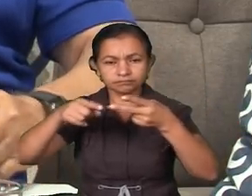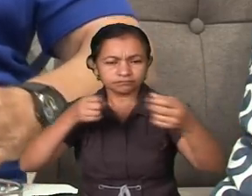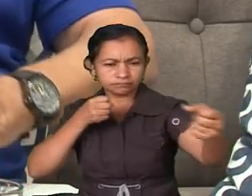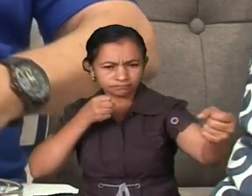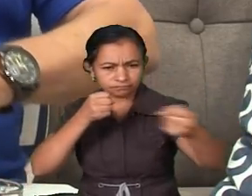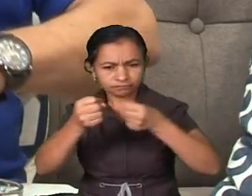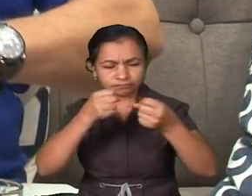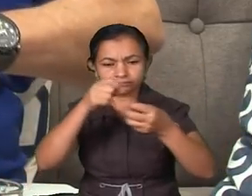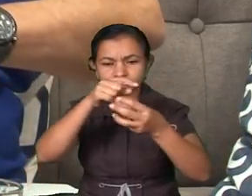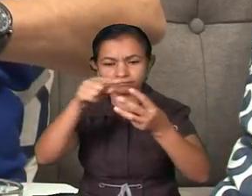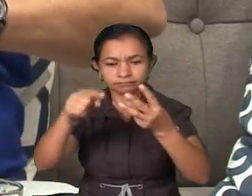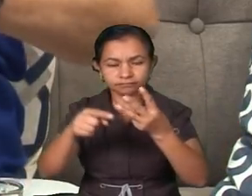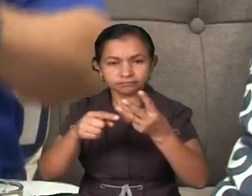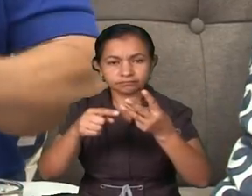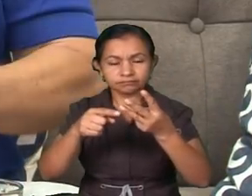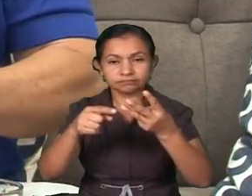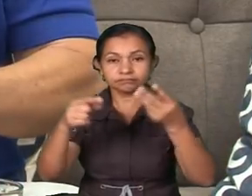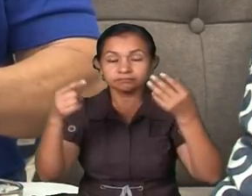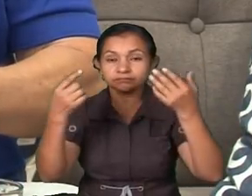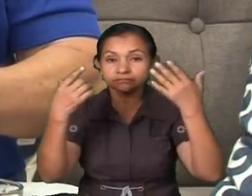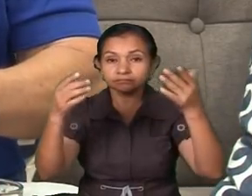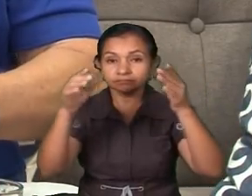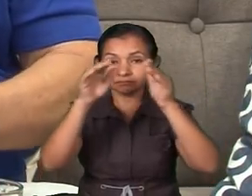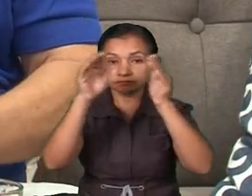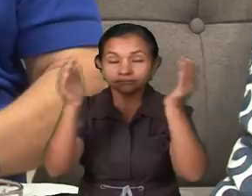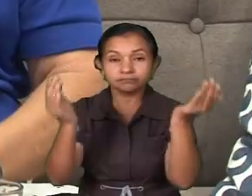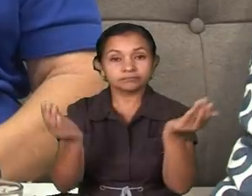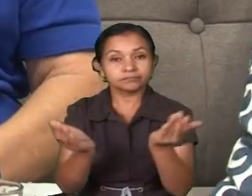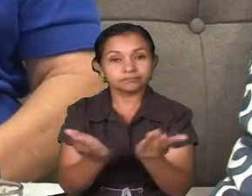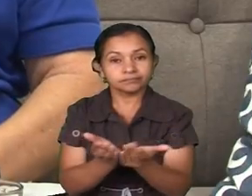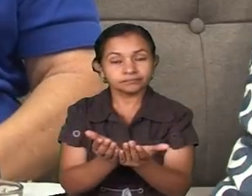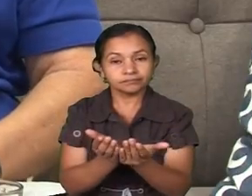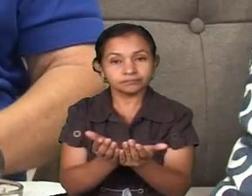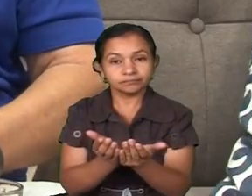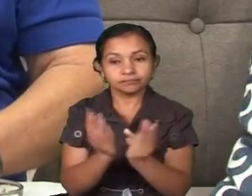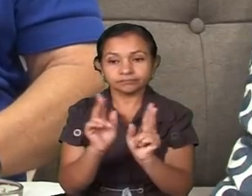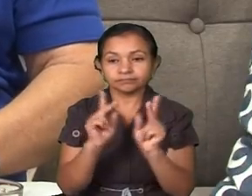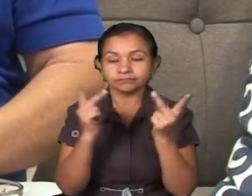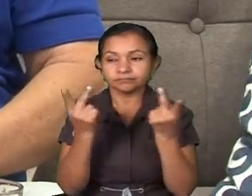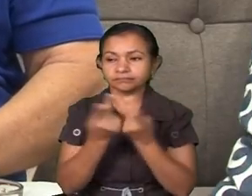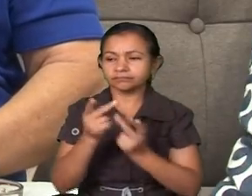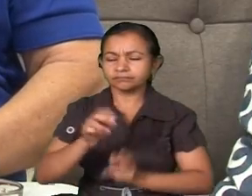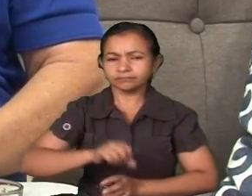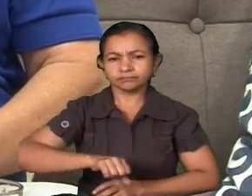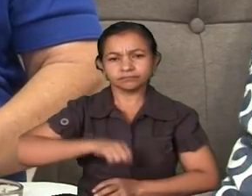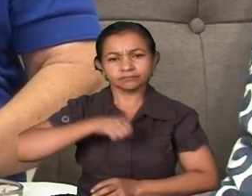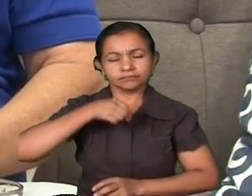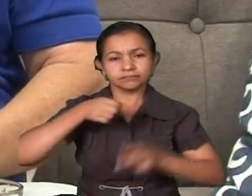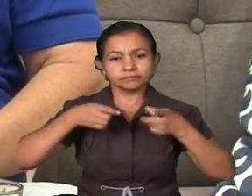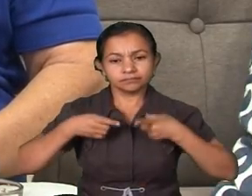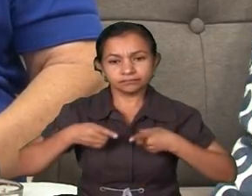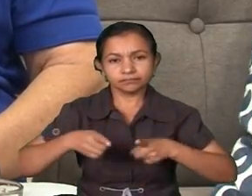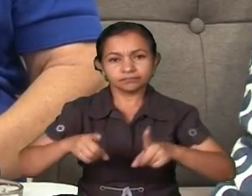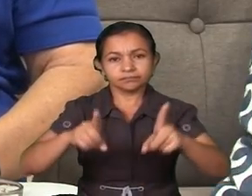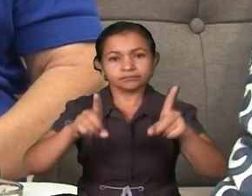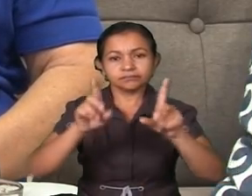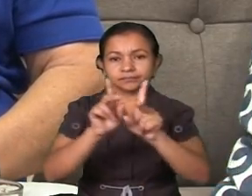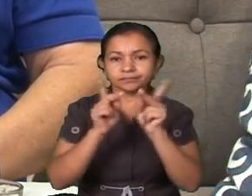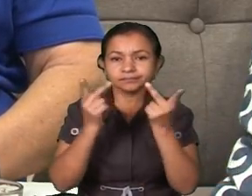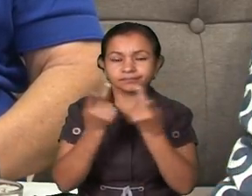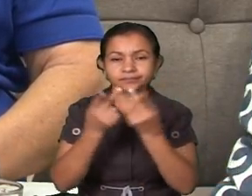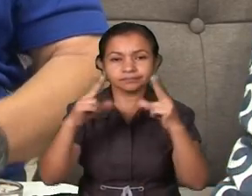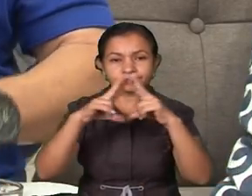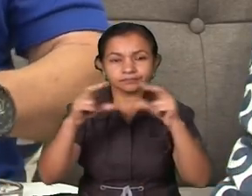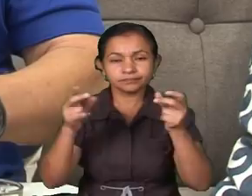pueblo que tenemos figuras mundiales. Es un pueblo orgulloso, digno. Es un